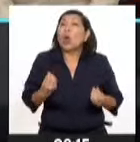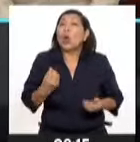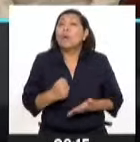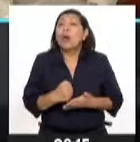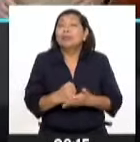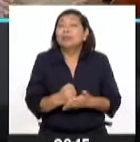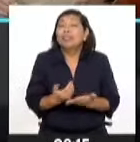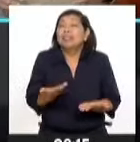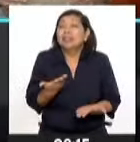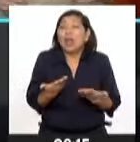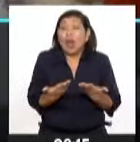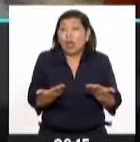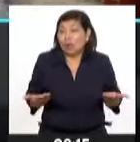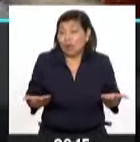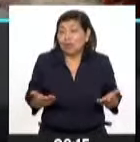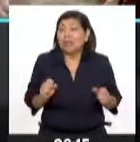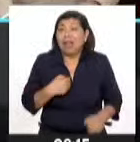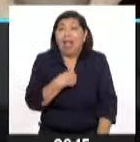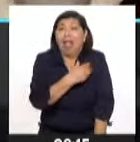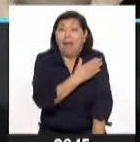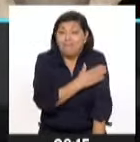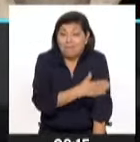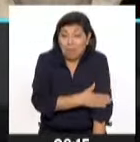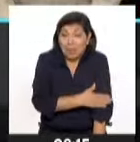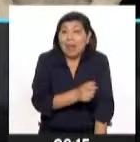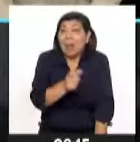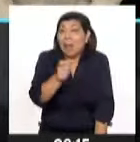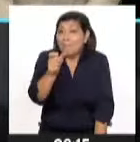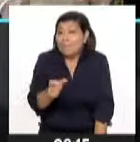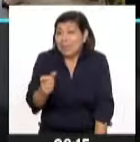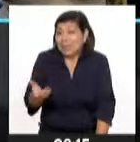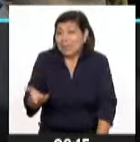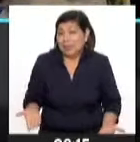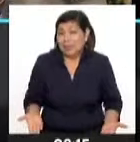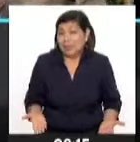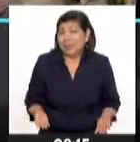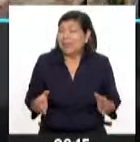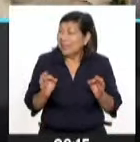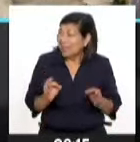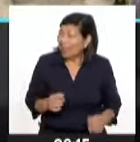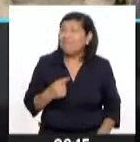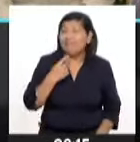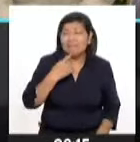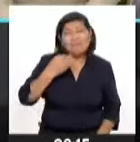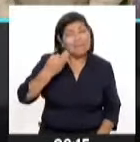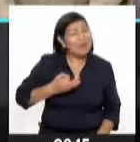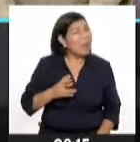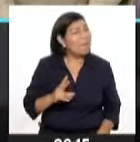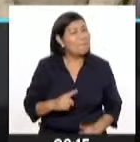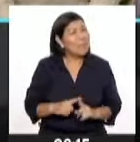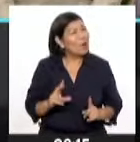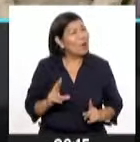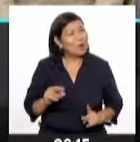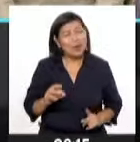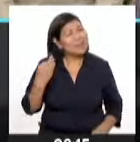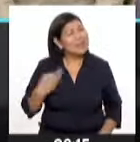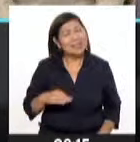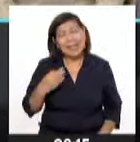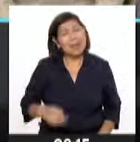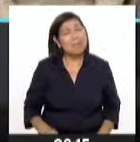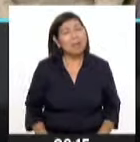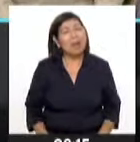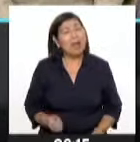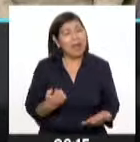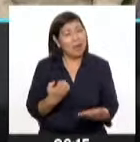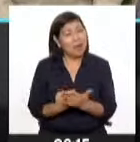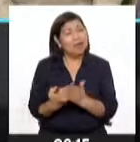a que las cosas estén a favor de los usuarios. Y eso usualmente es cierto, pero no necesariamente, ¿no? En